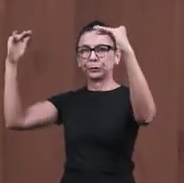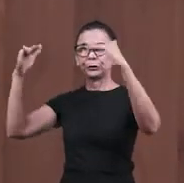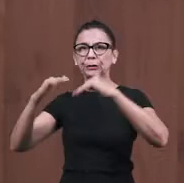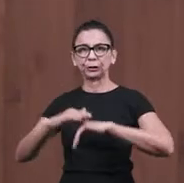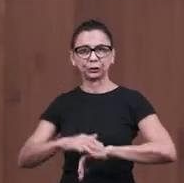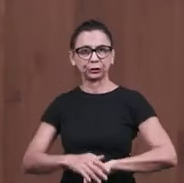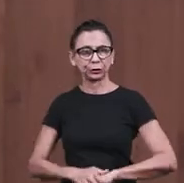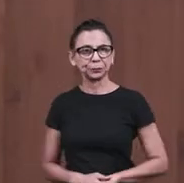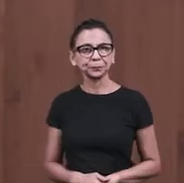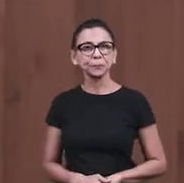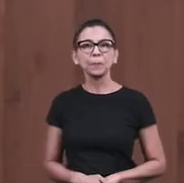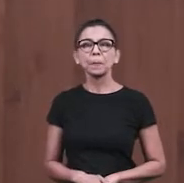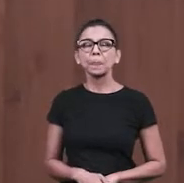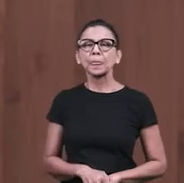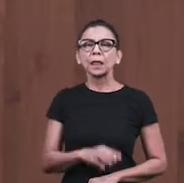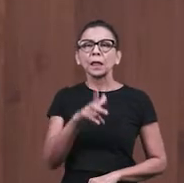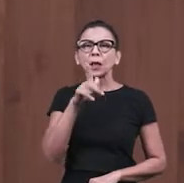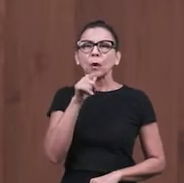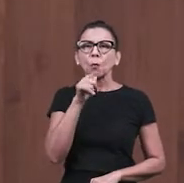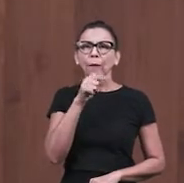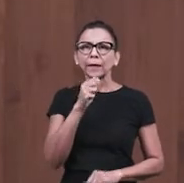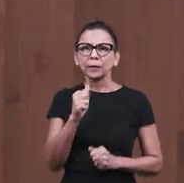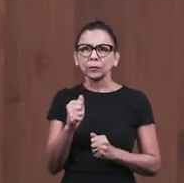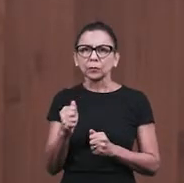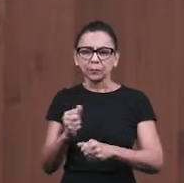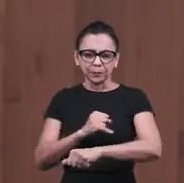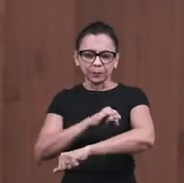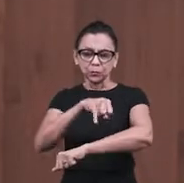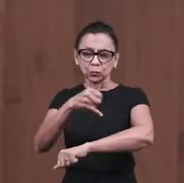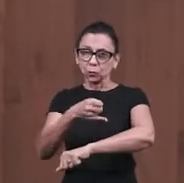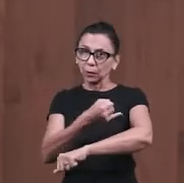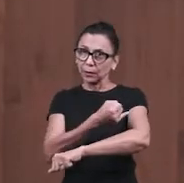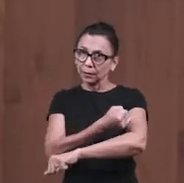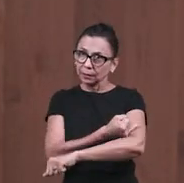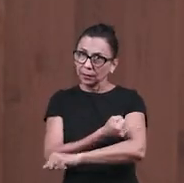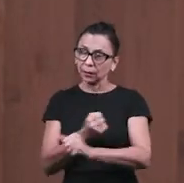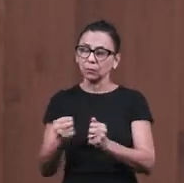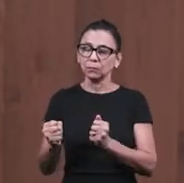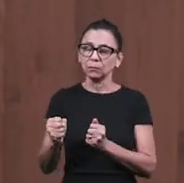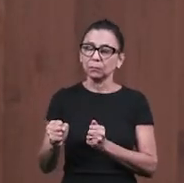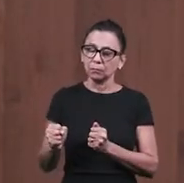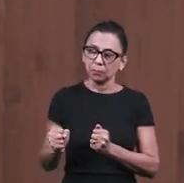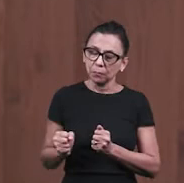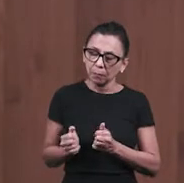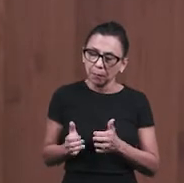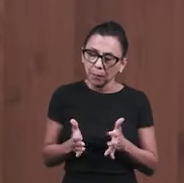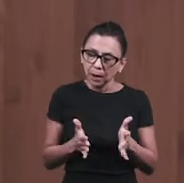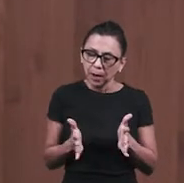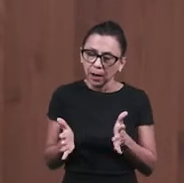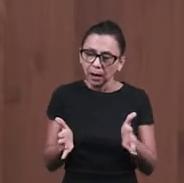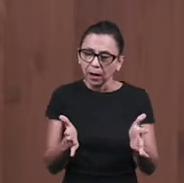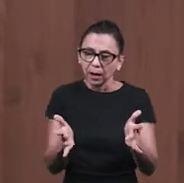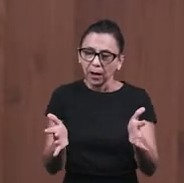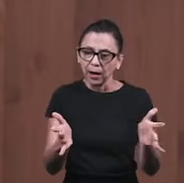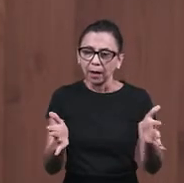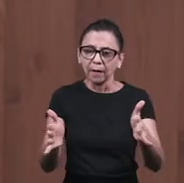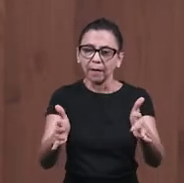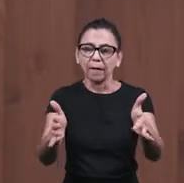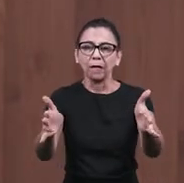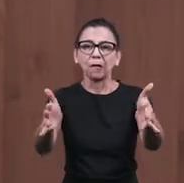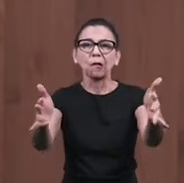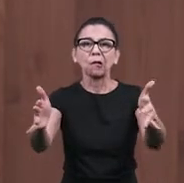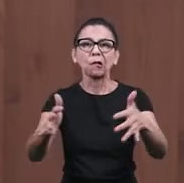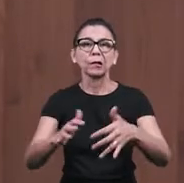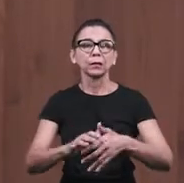Jordán quiere decir depender de Dios, porque ellos no hubieran conseguido atravesar el río sin la ayuda